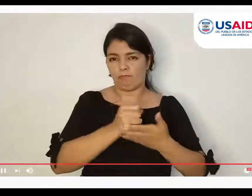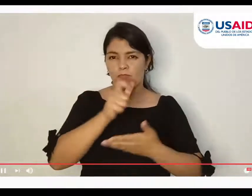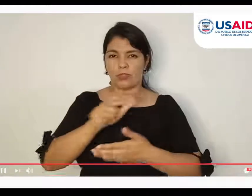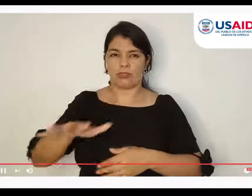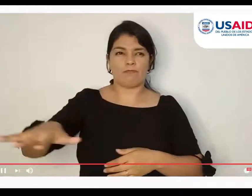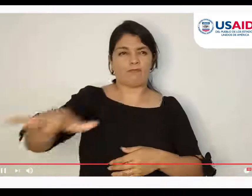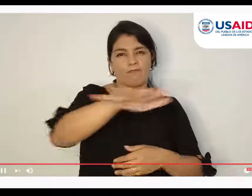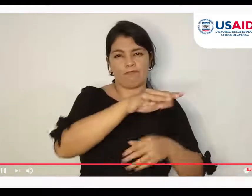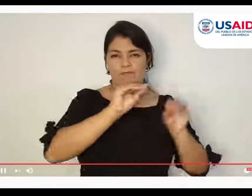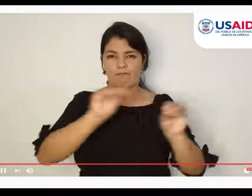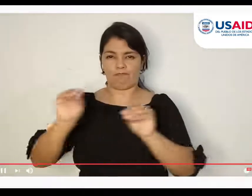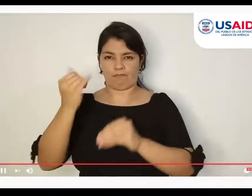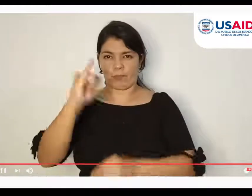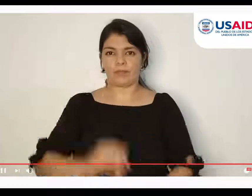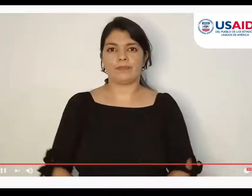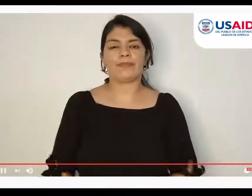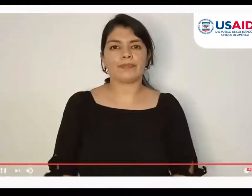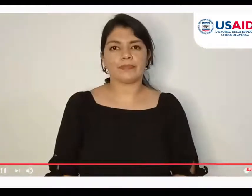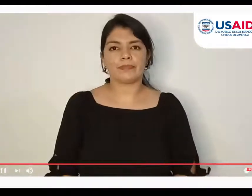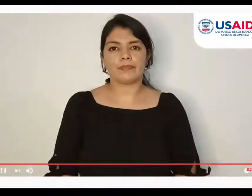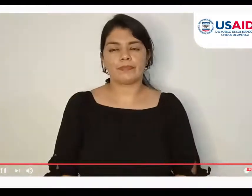los territorios.